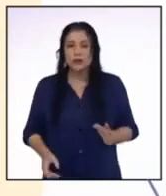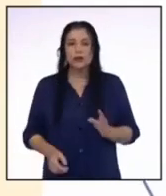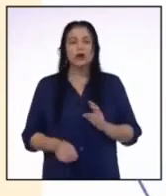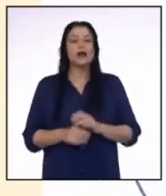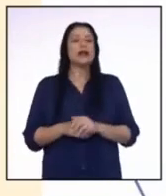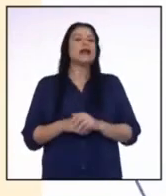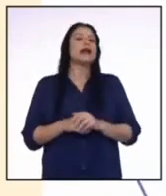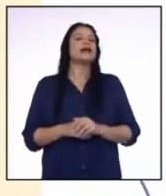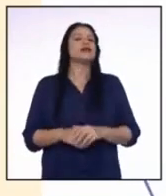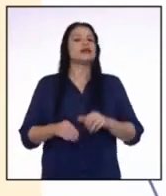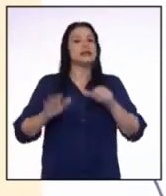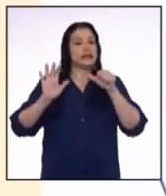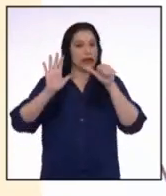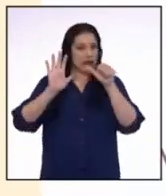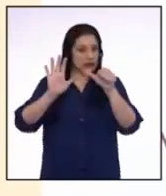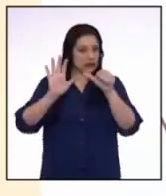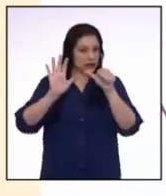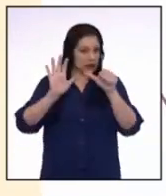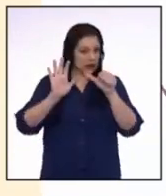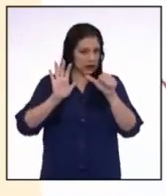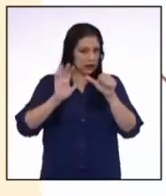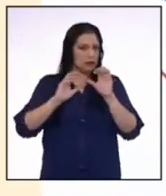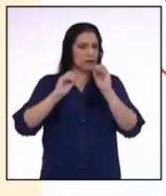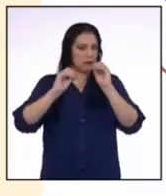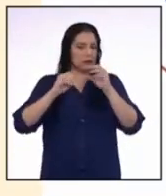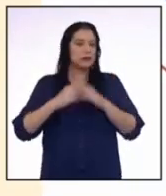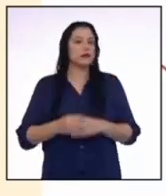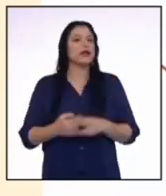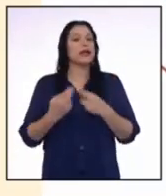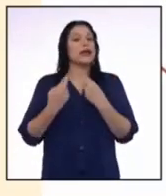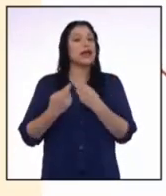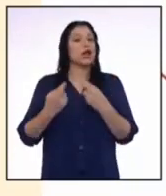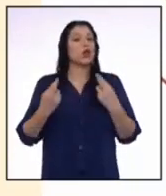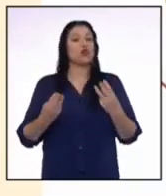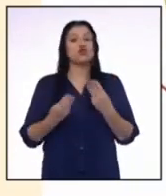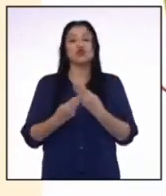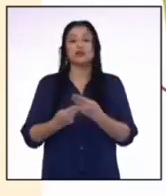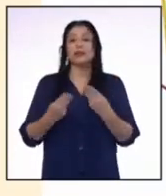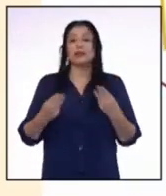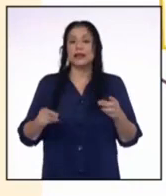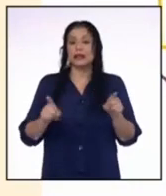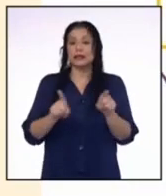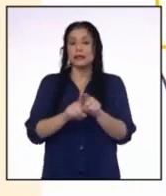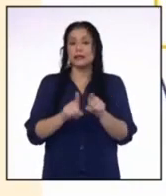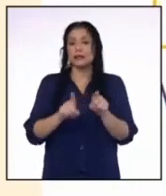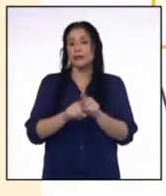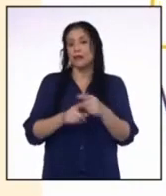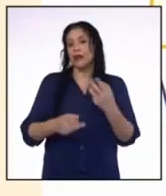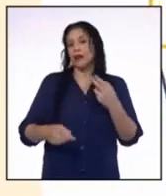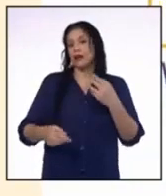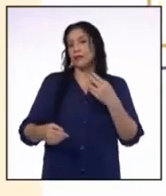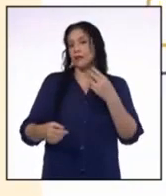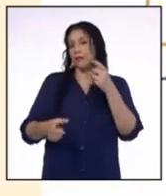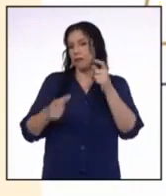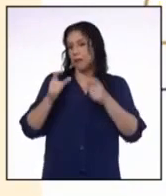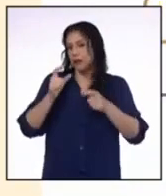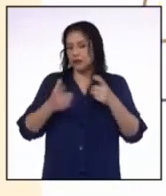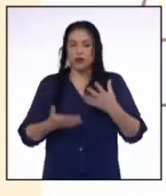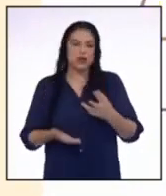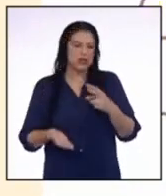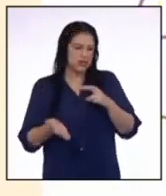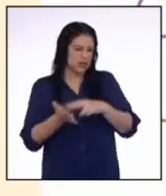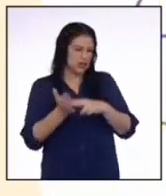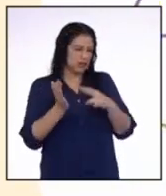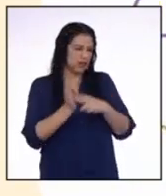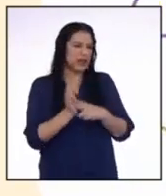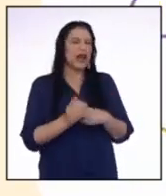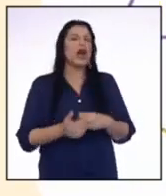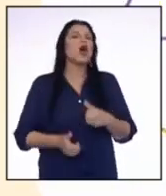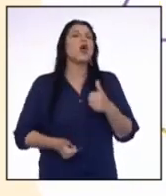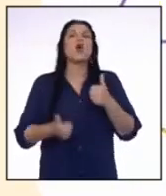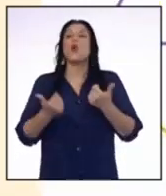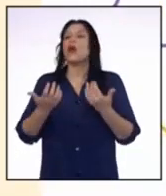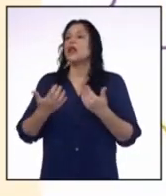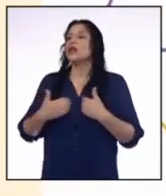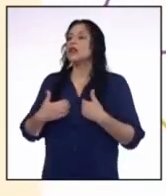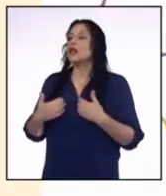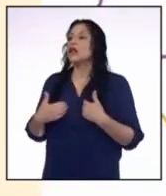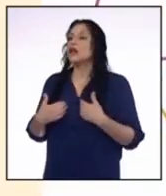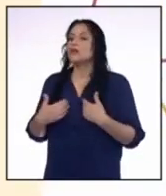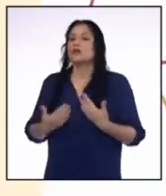el punto 6 sería recursos materiales y humanos. Es decir, con lo que